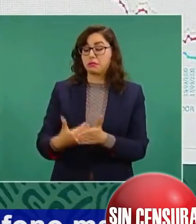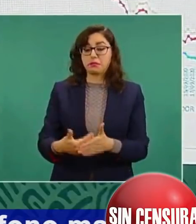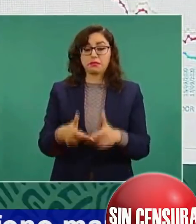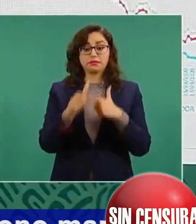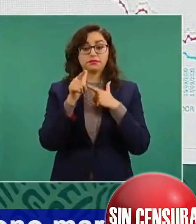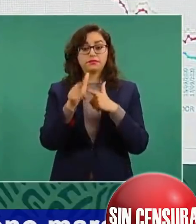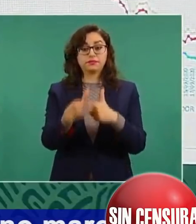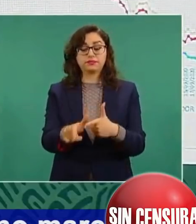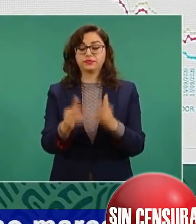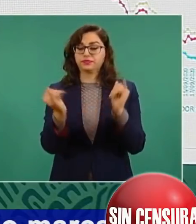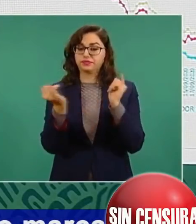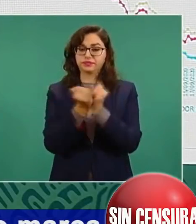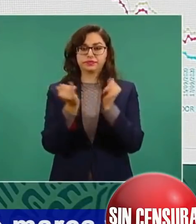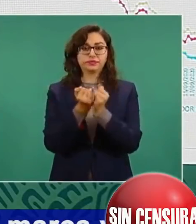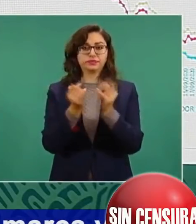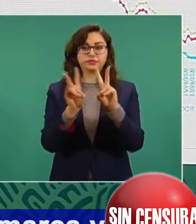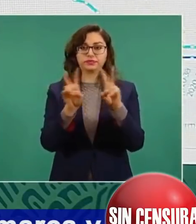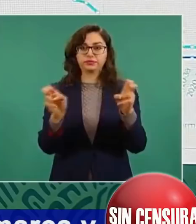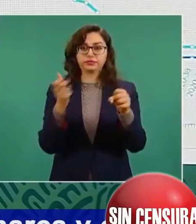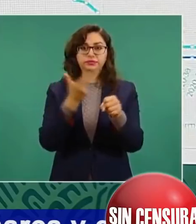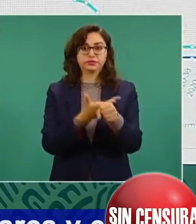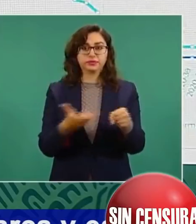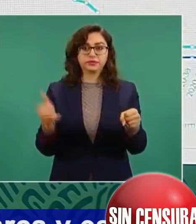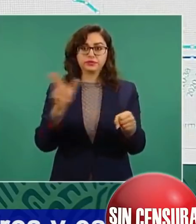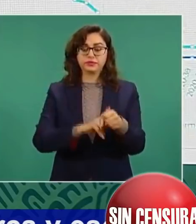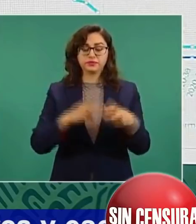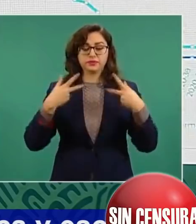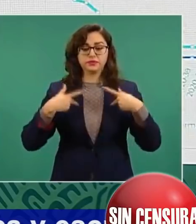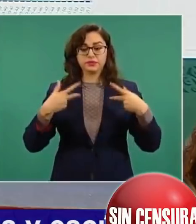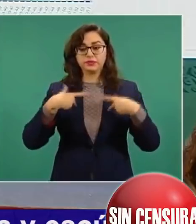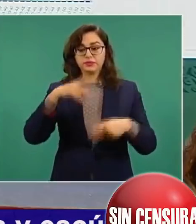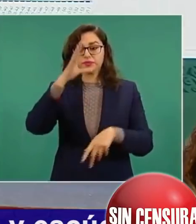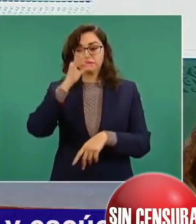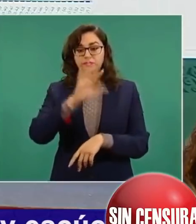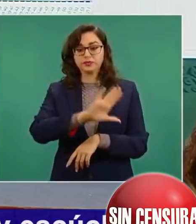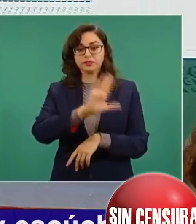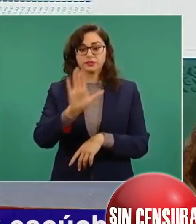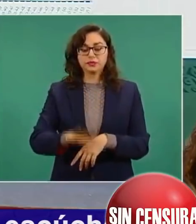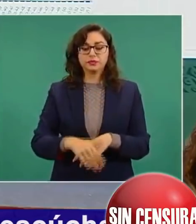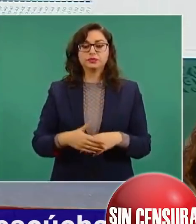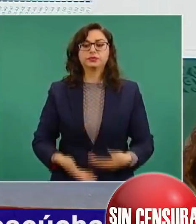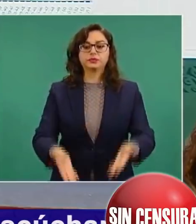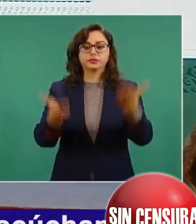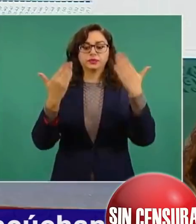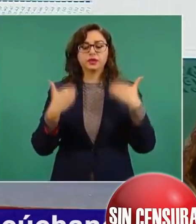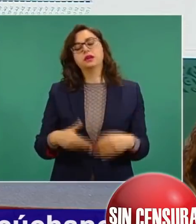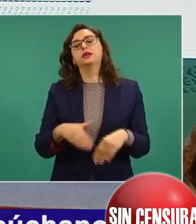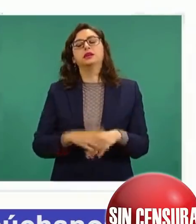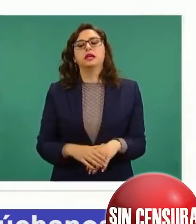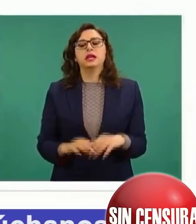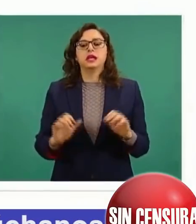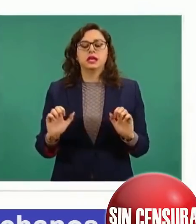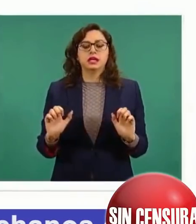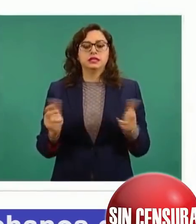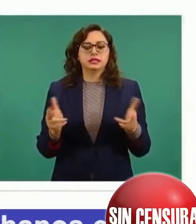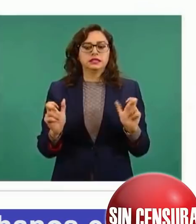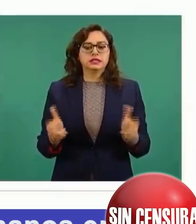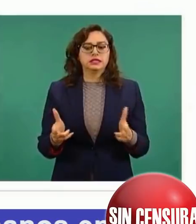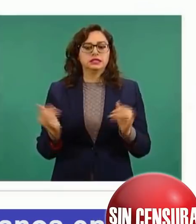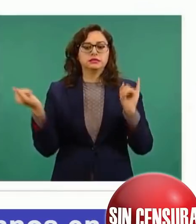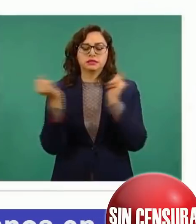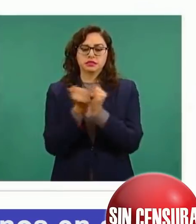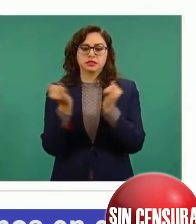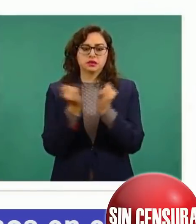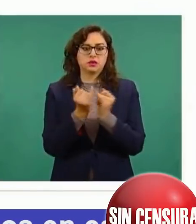hospitalización y las defunciones en Campeche. En Chiapas tenemos un patrón semejante, tuvo una reducción súbita,